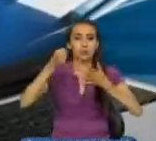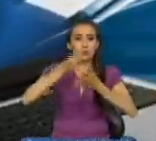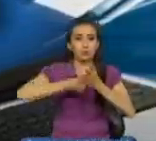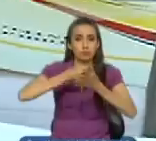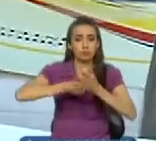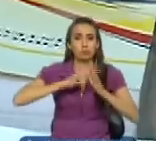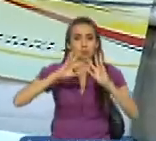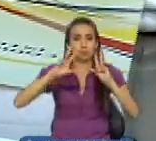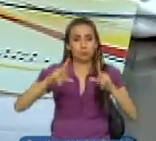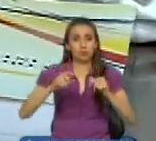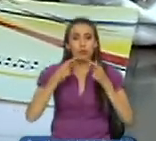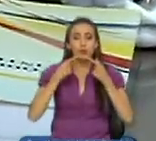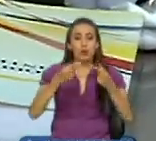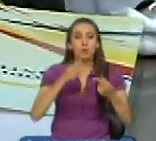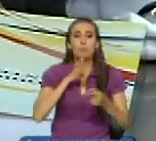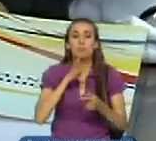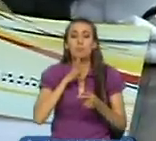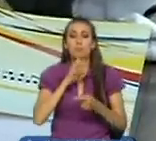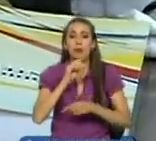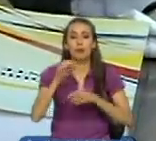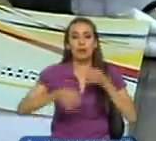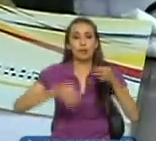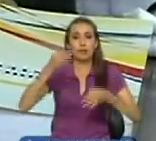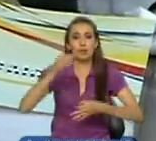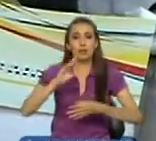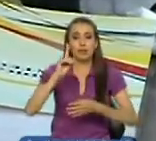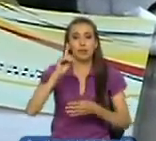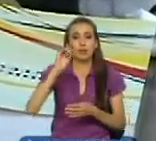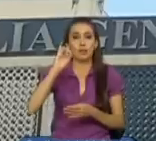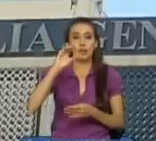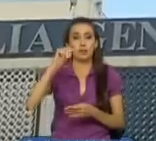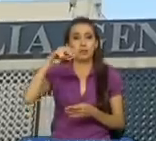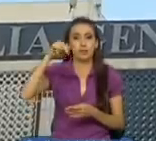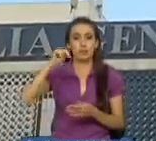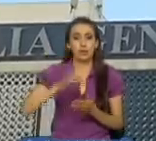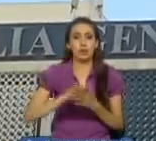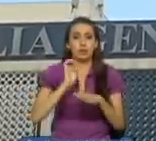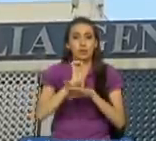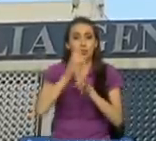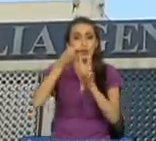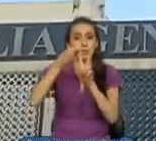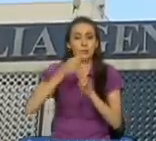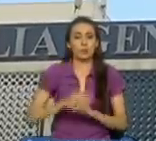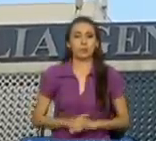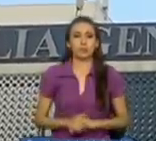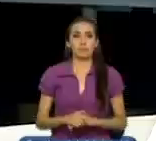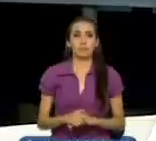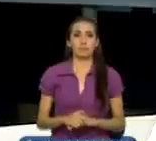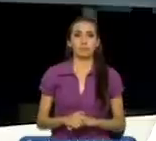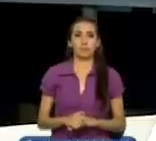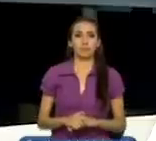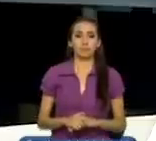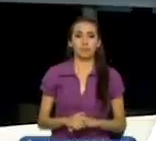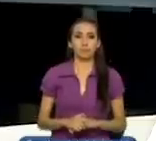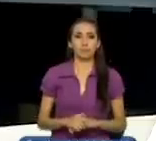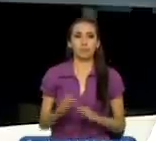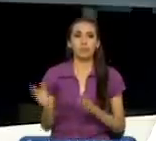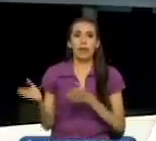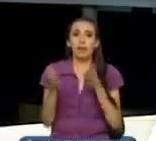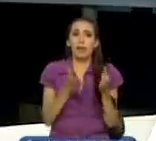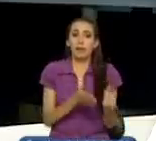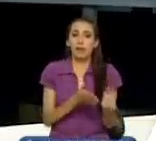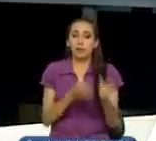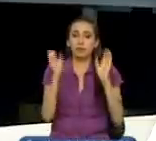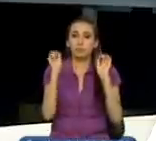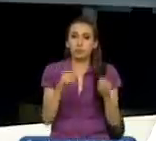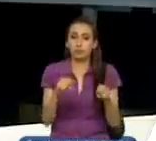corrupción para rendir su versión ante la fiscal del caso Diana Salazar Olga Velasco Ecuador TV y en otro tema la